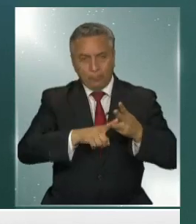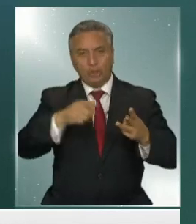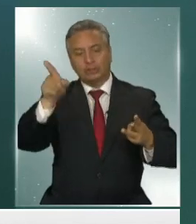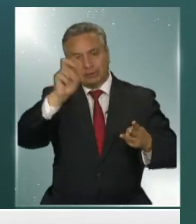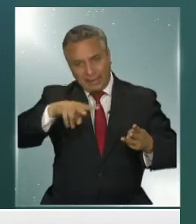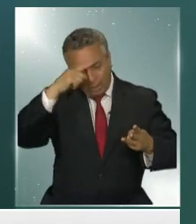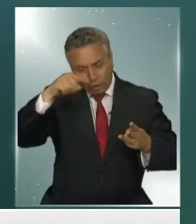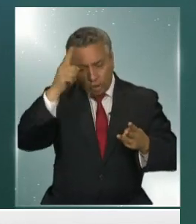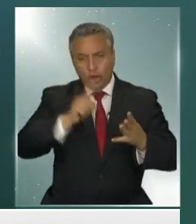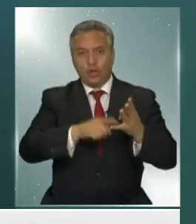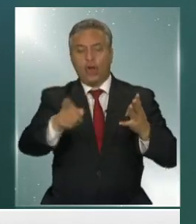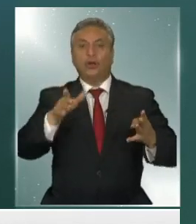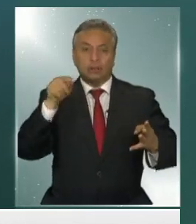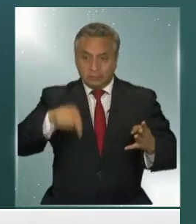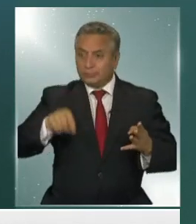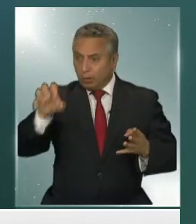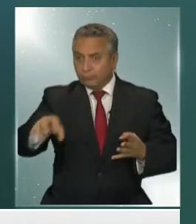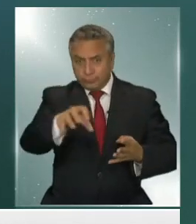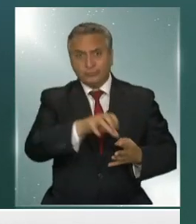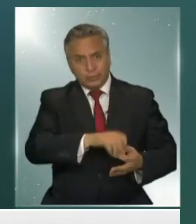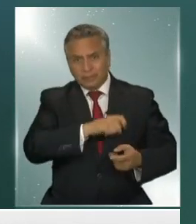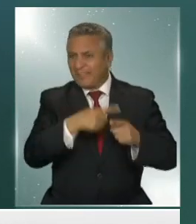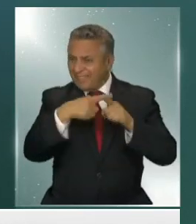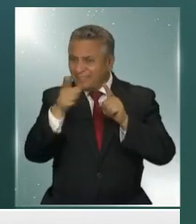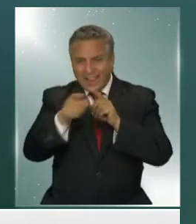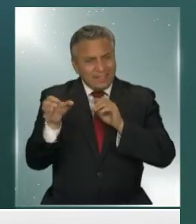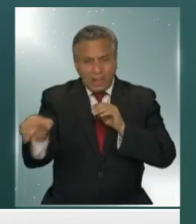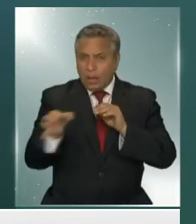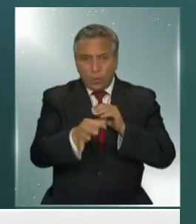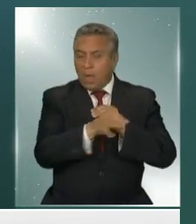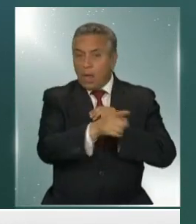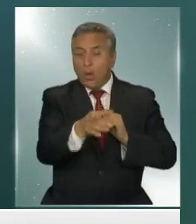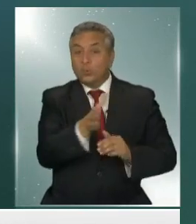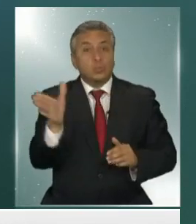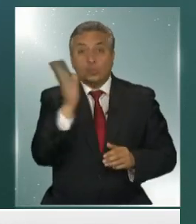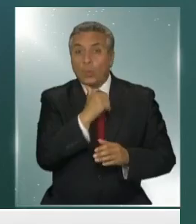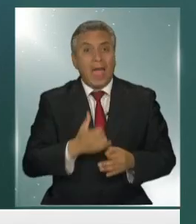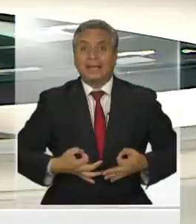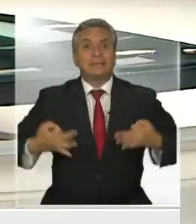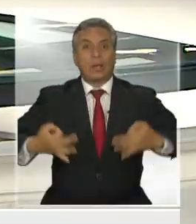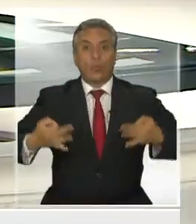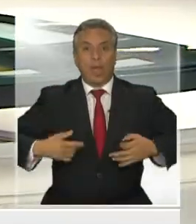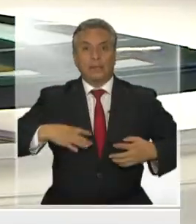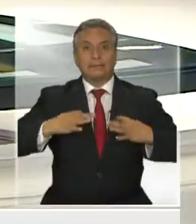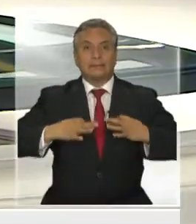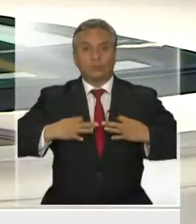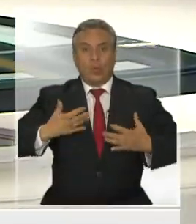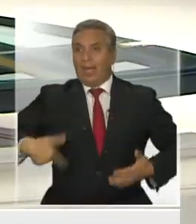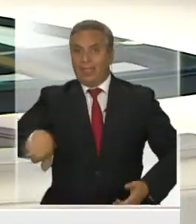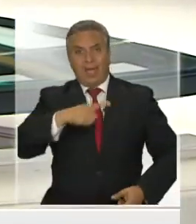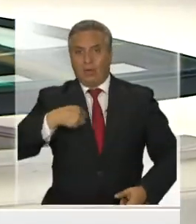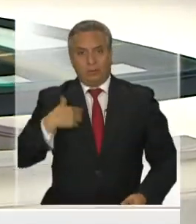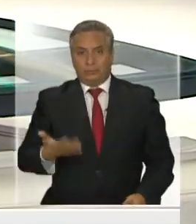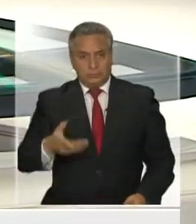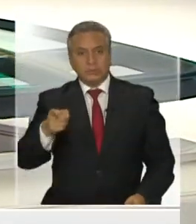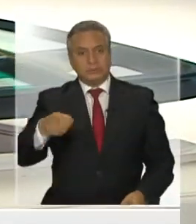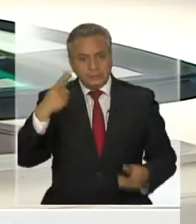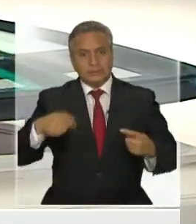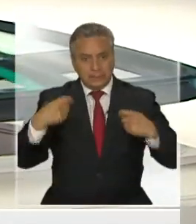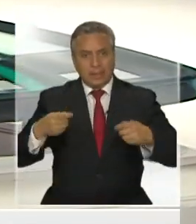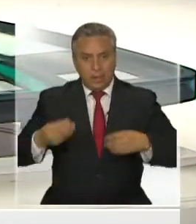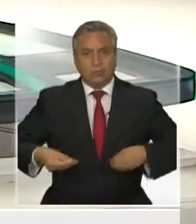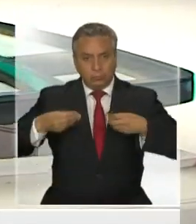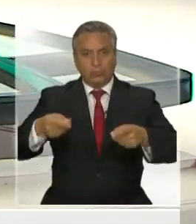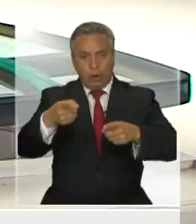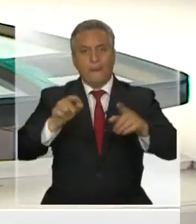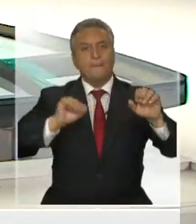valparaíso en poblaciones también de nuestro país en distintas comunas piezas es una inseguridad que están viviendo hoy día los ciudadanos así es que tenemos que hacer un aporte también desde el ámbito